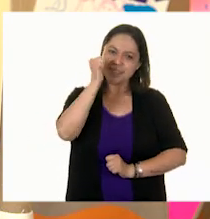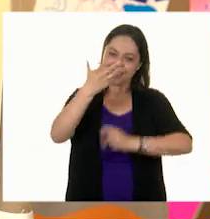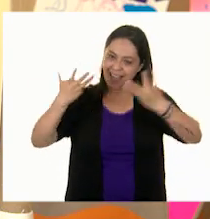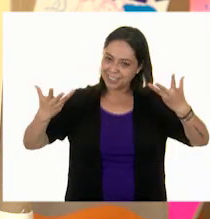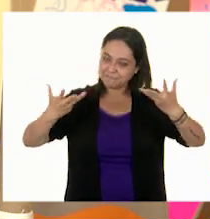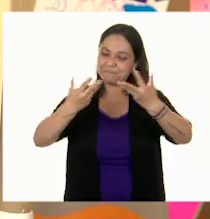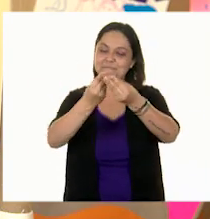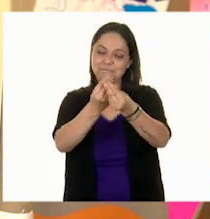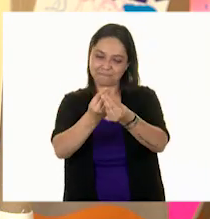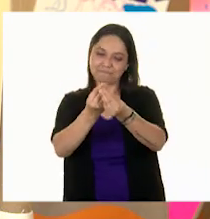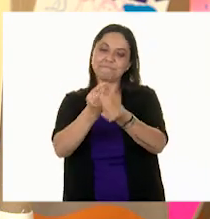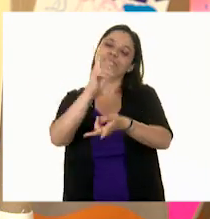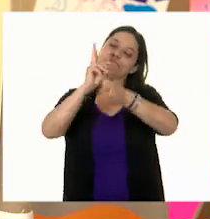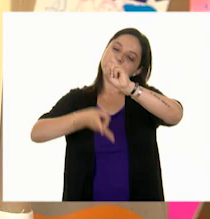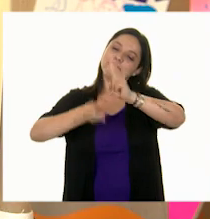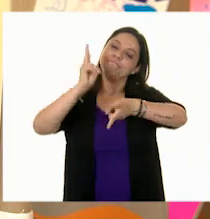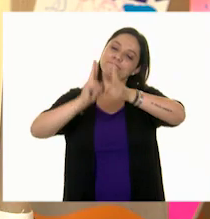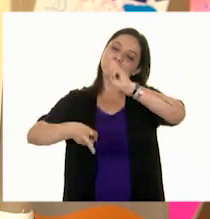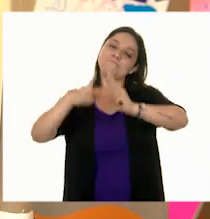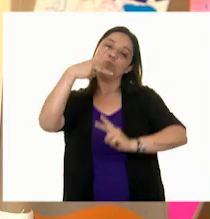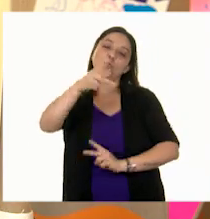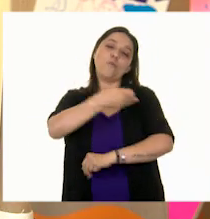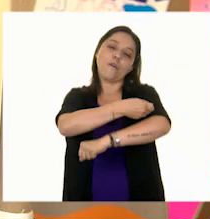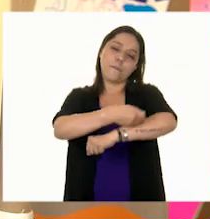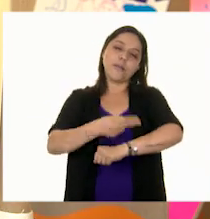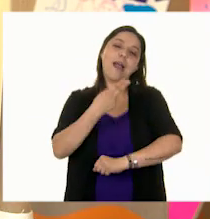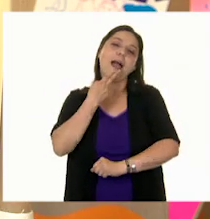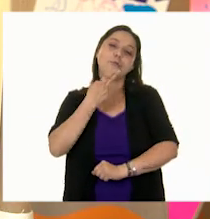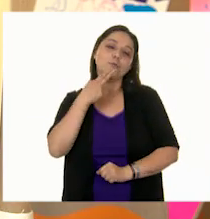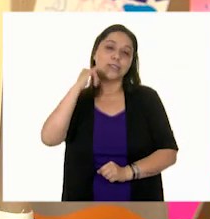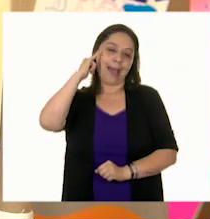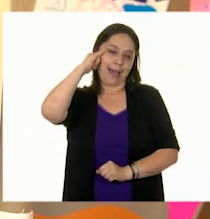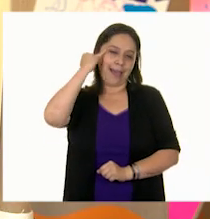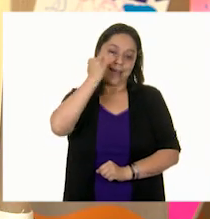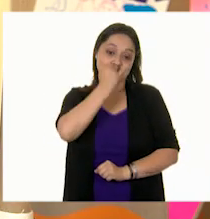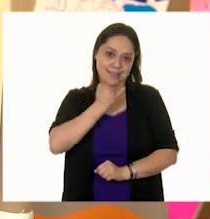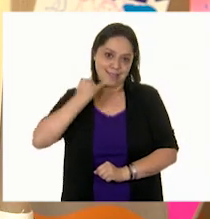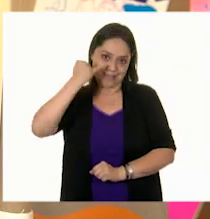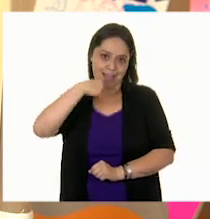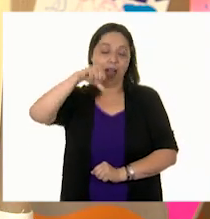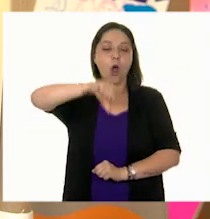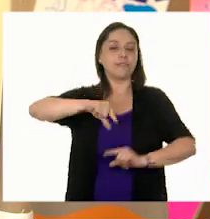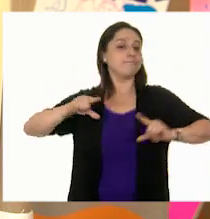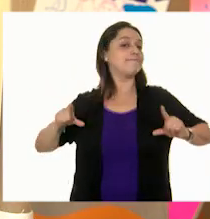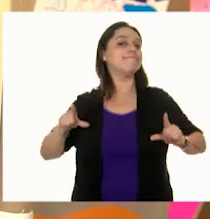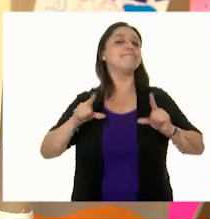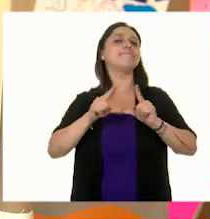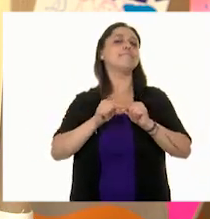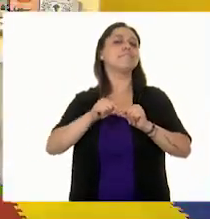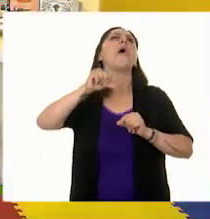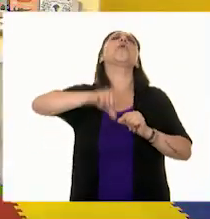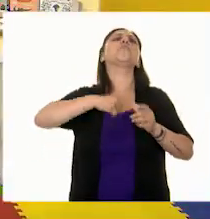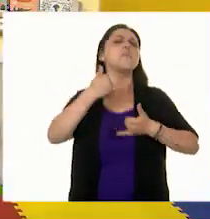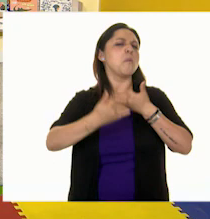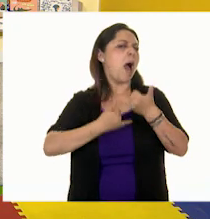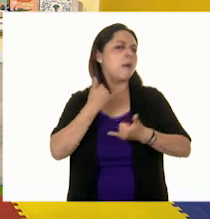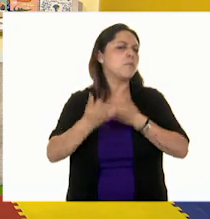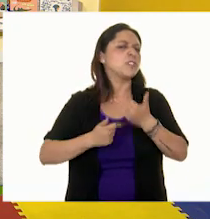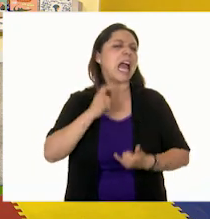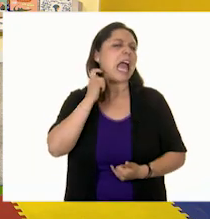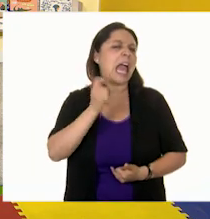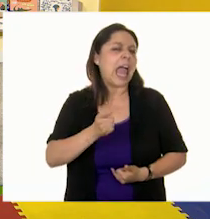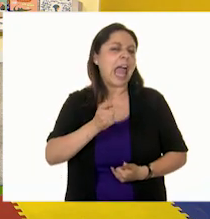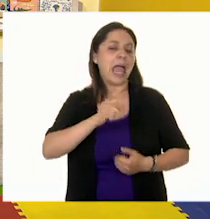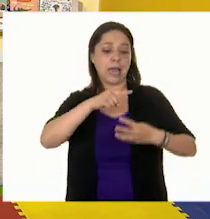momento para practicarla y platica con tu familia en tu lengua materna. Hasta aquí terminamos con ¿A qué jugamos hoy? 3